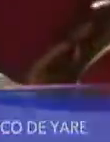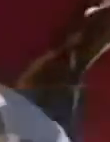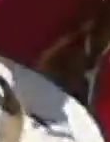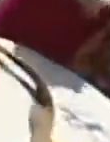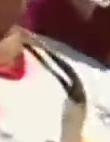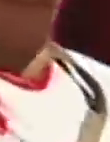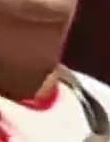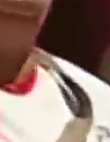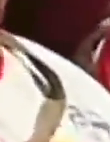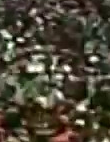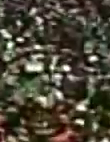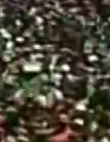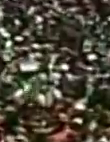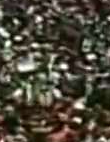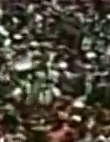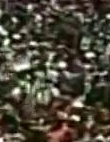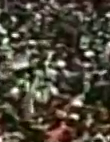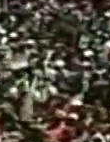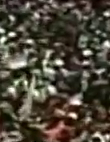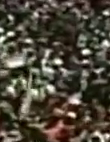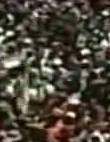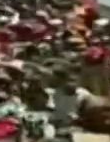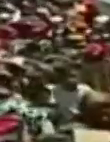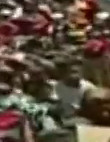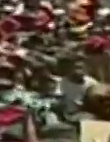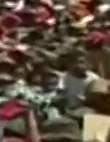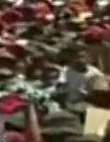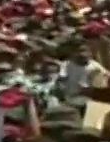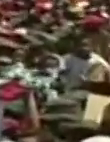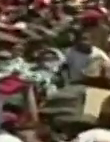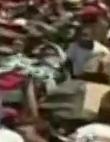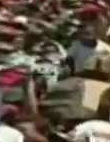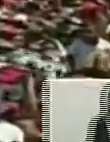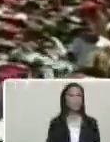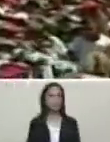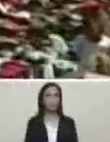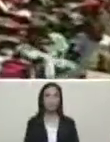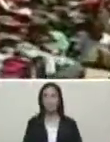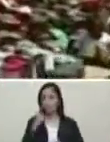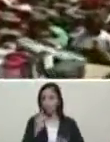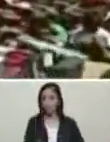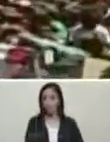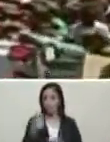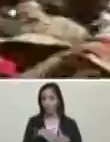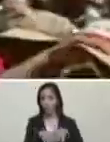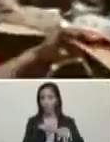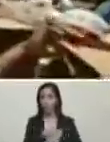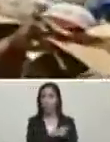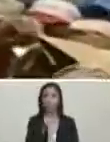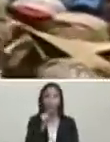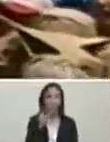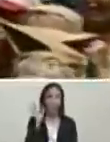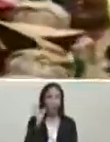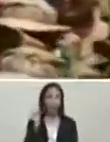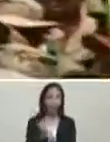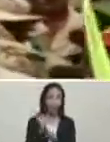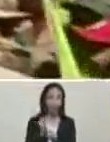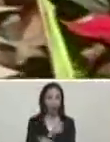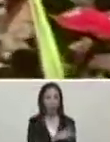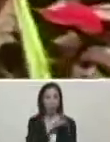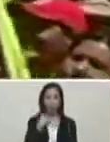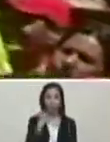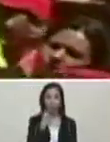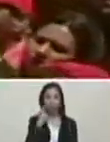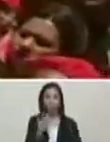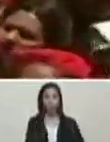son invisibles, son ignorados, ahí está el pueblo, la mujer venezolana, la juventud, el hombre, el trabajador. Plenaron, mira,